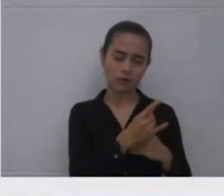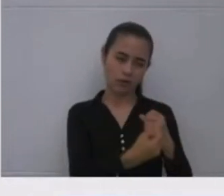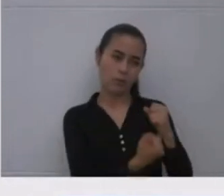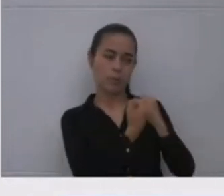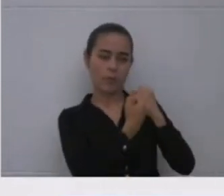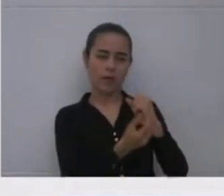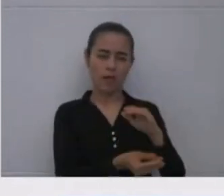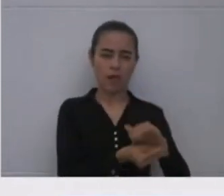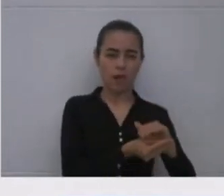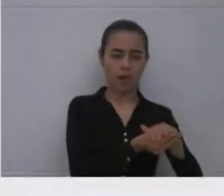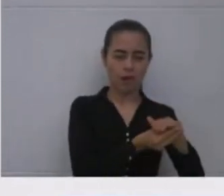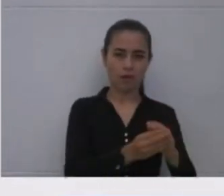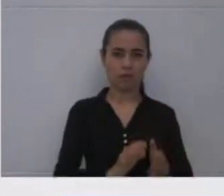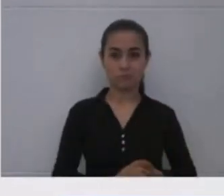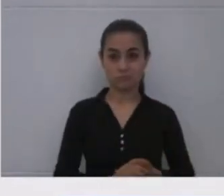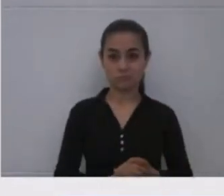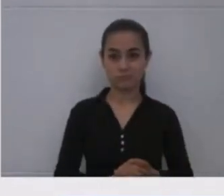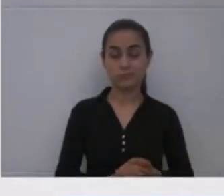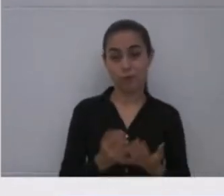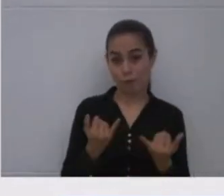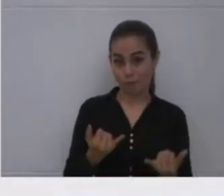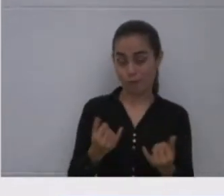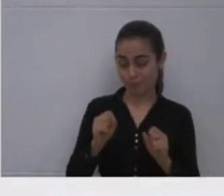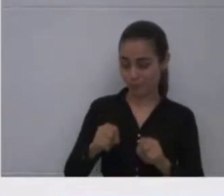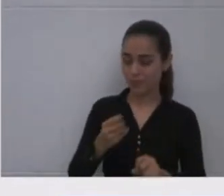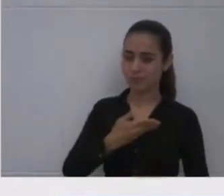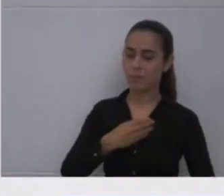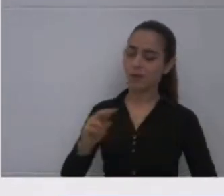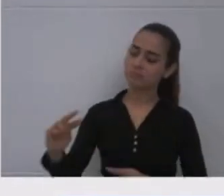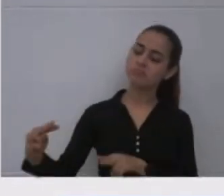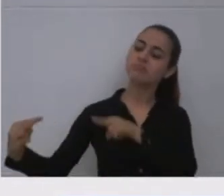Y yo hoy puedo mirar a mi mamá a los ojos,